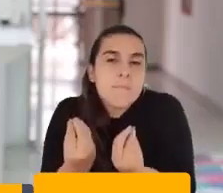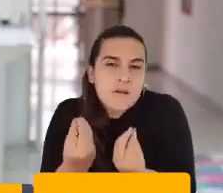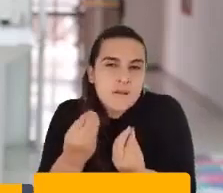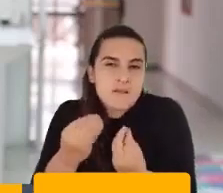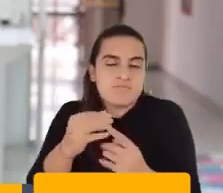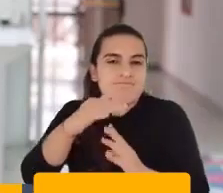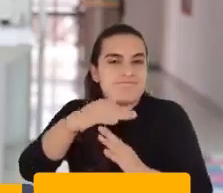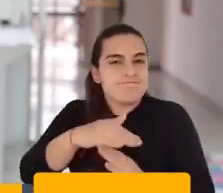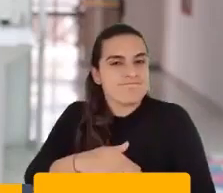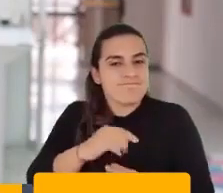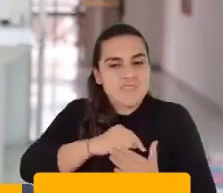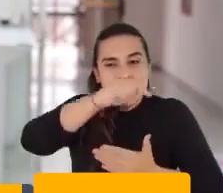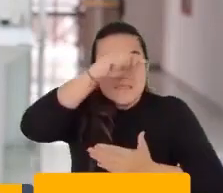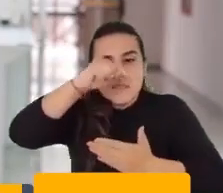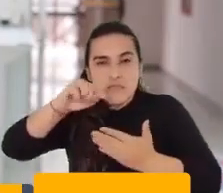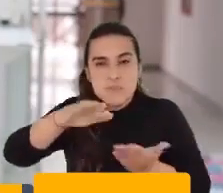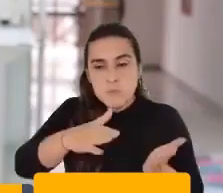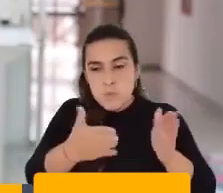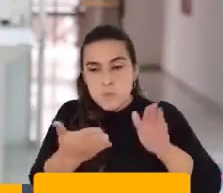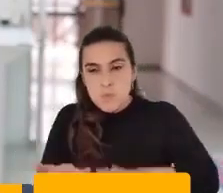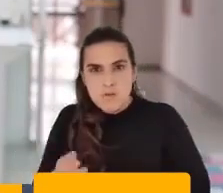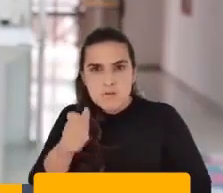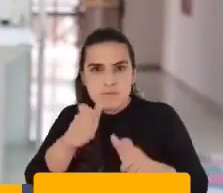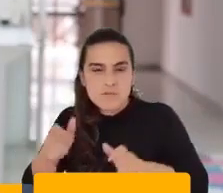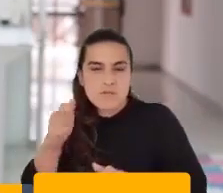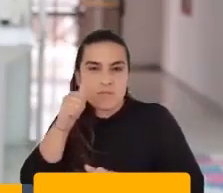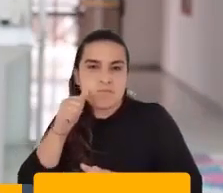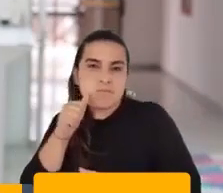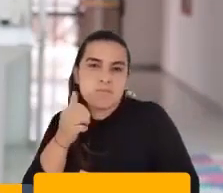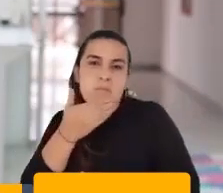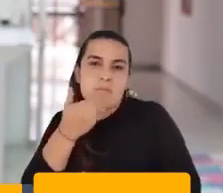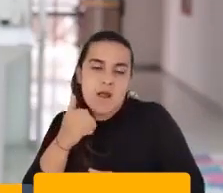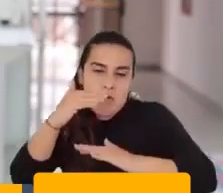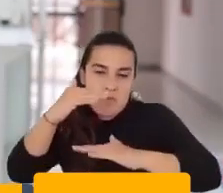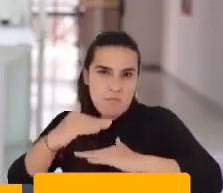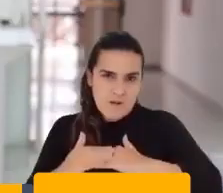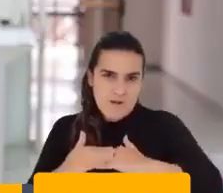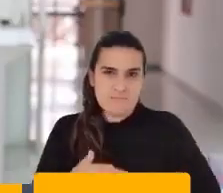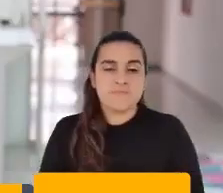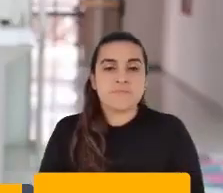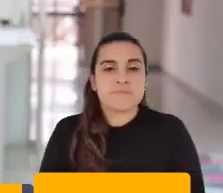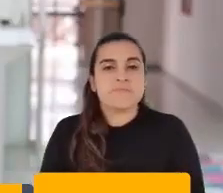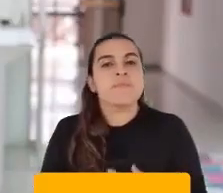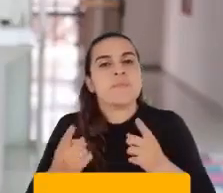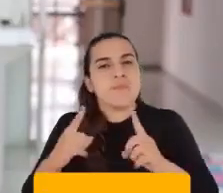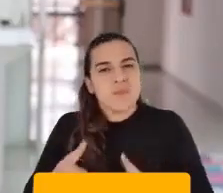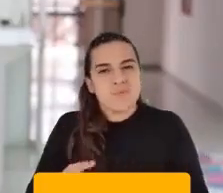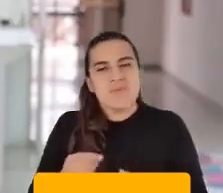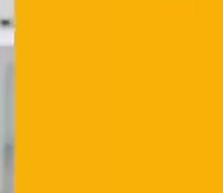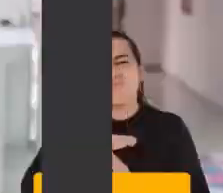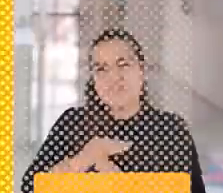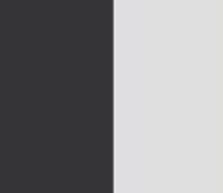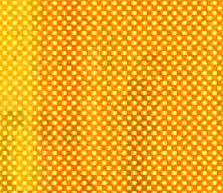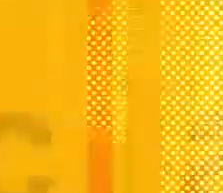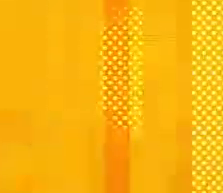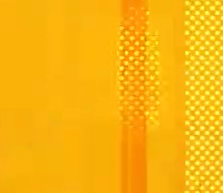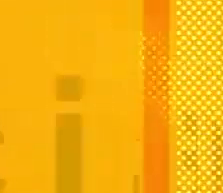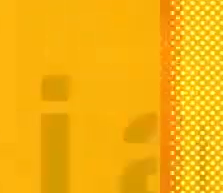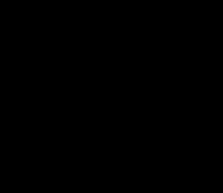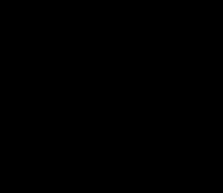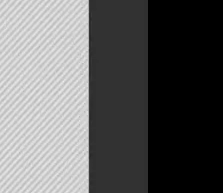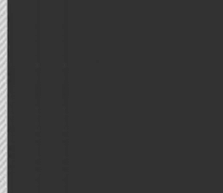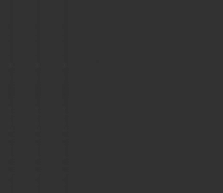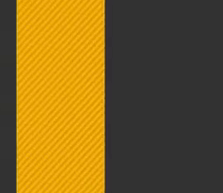de morbimortalidad en el departamento y disminuir el riesgo o la probabilidad de presentar una enfermedad.